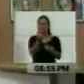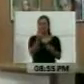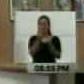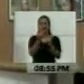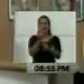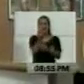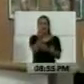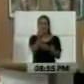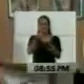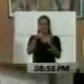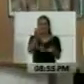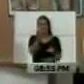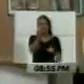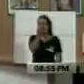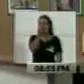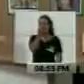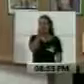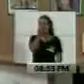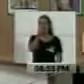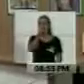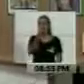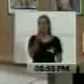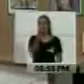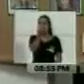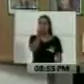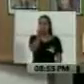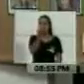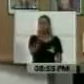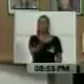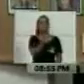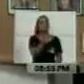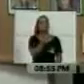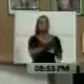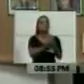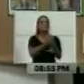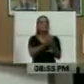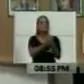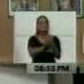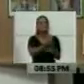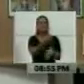Ajá, para los que tienen asma o qué sé yo.